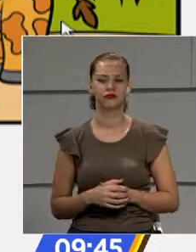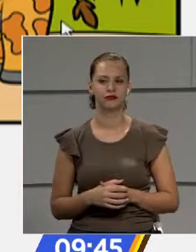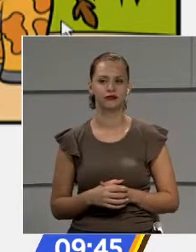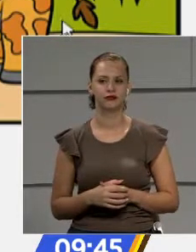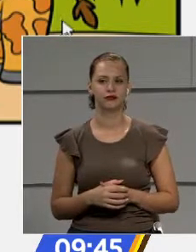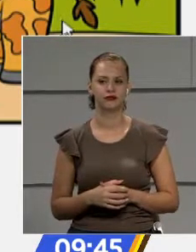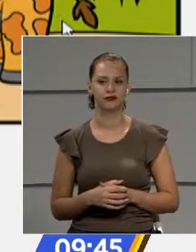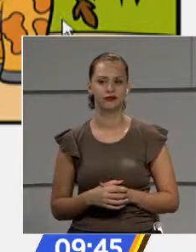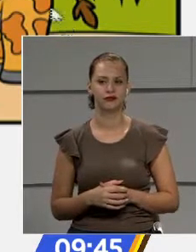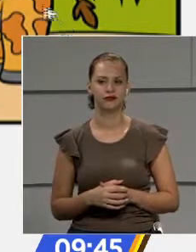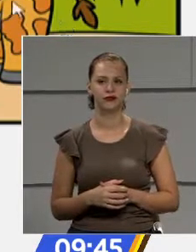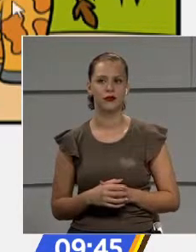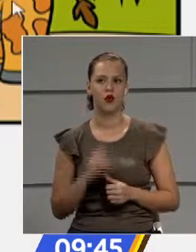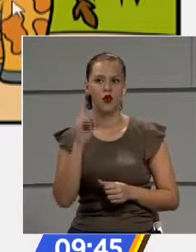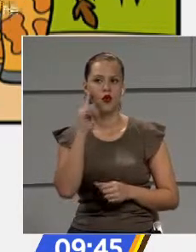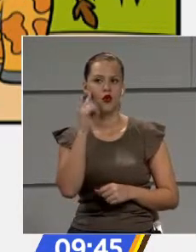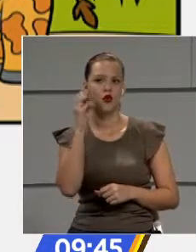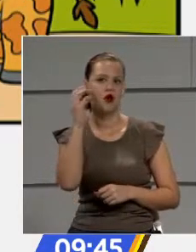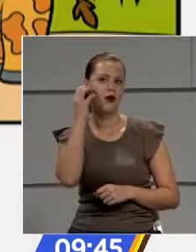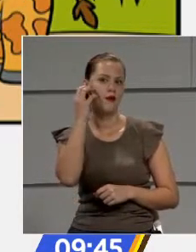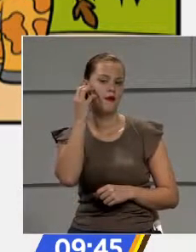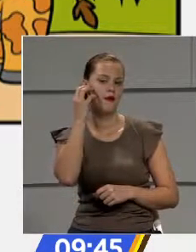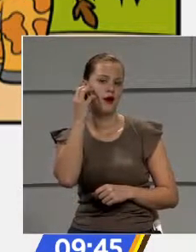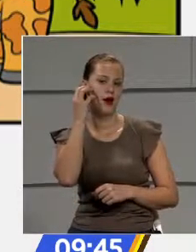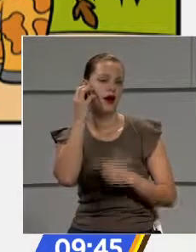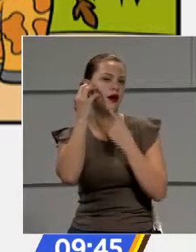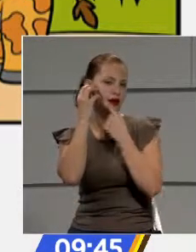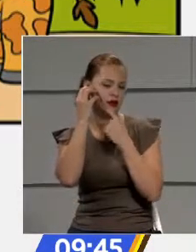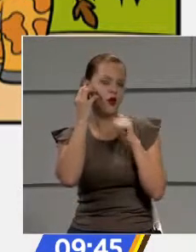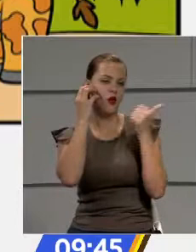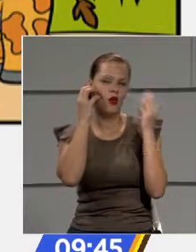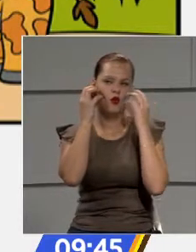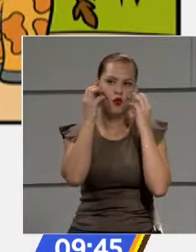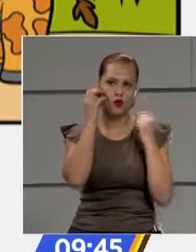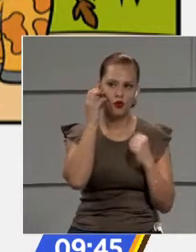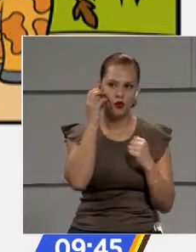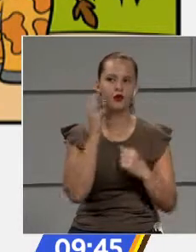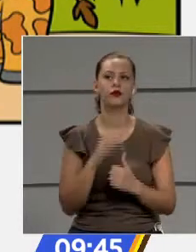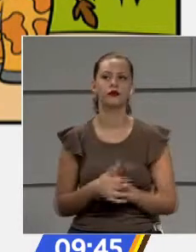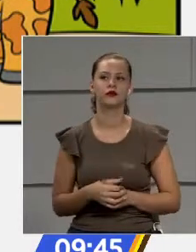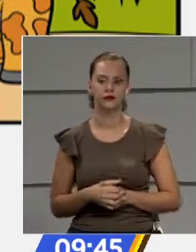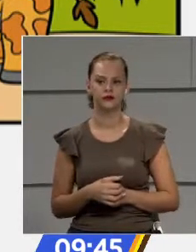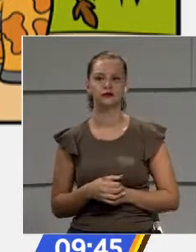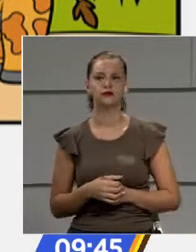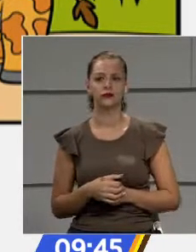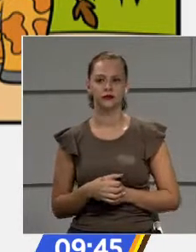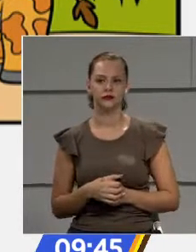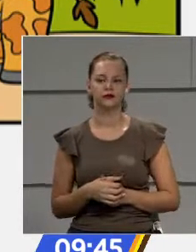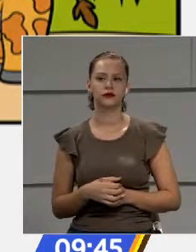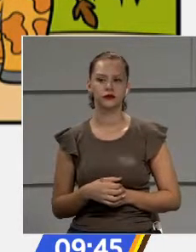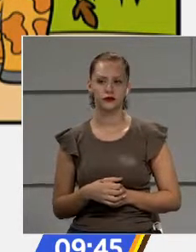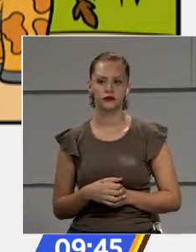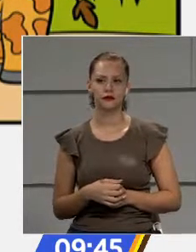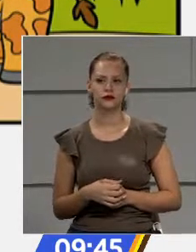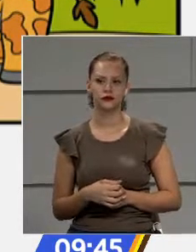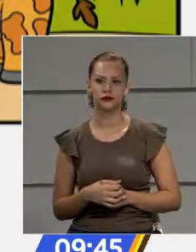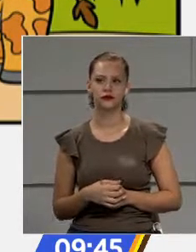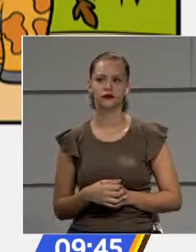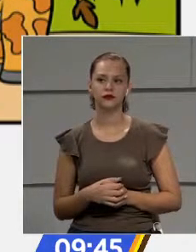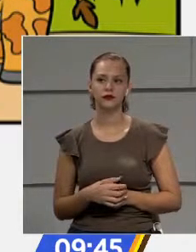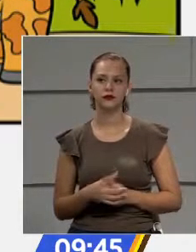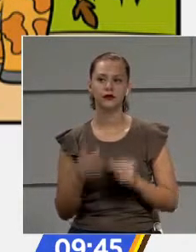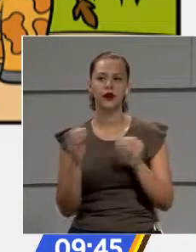Las manchas, una mancha en la cara. Por la boca, tiene una mancha más. Tiene una manchita más. Ya la cola la.